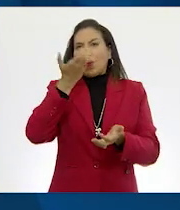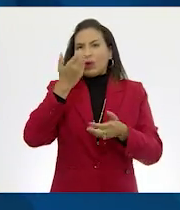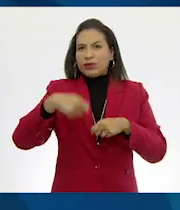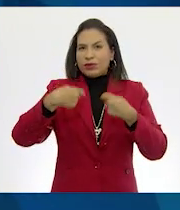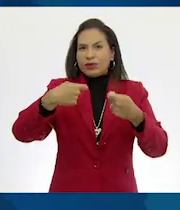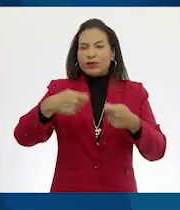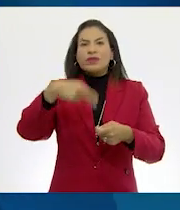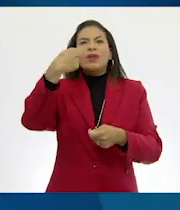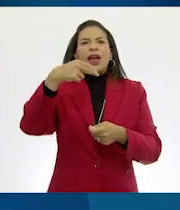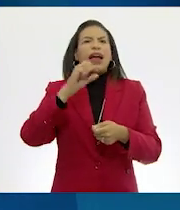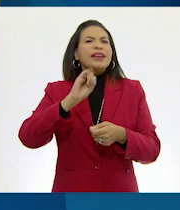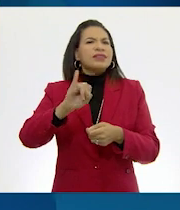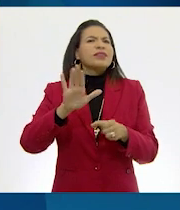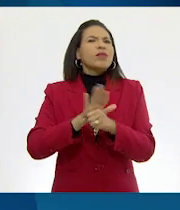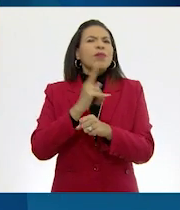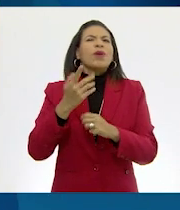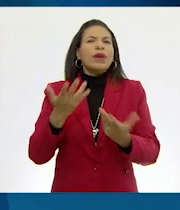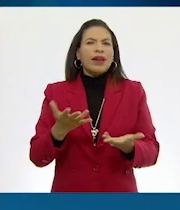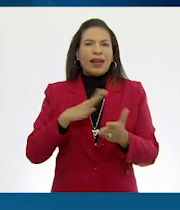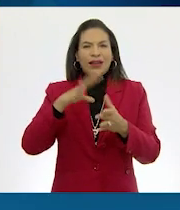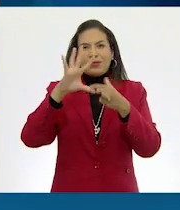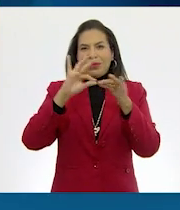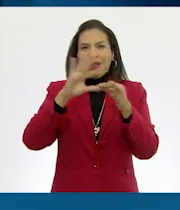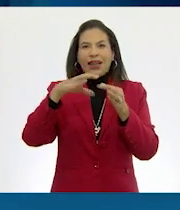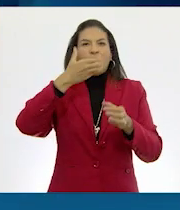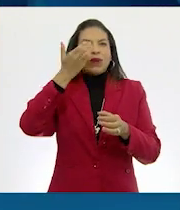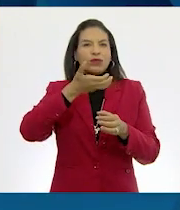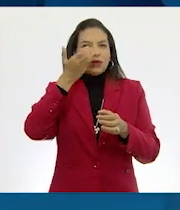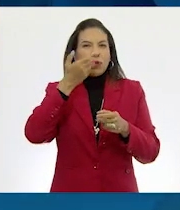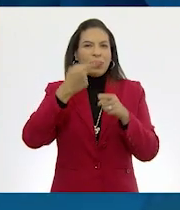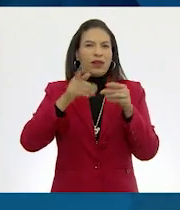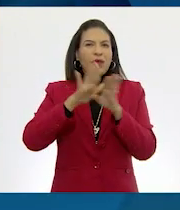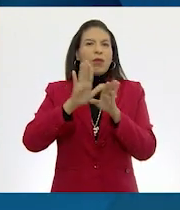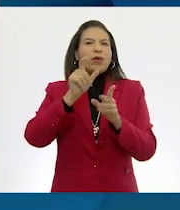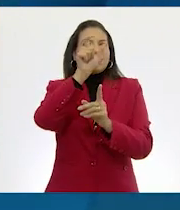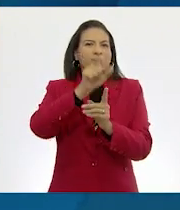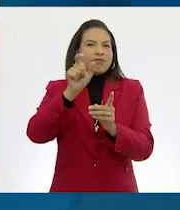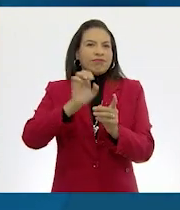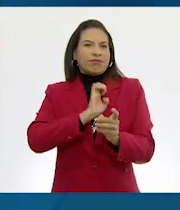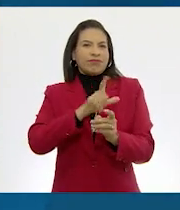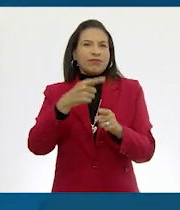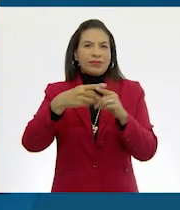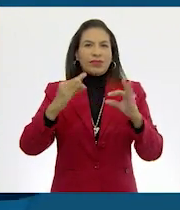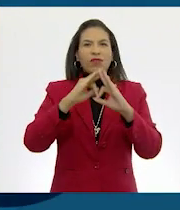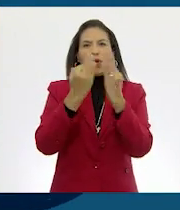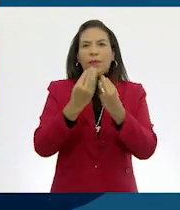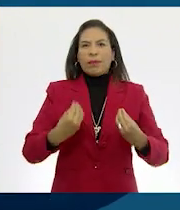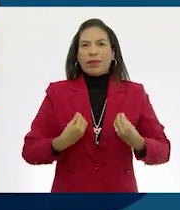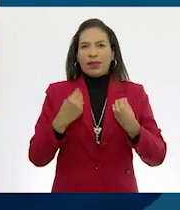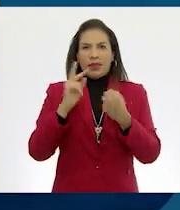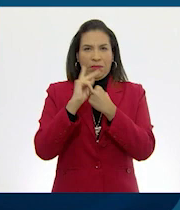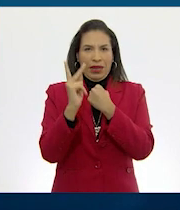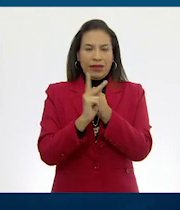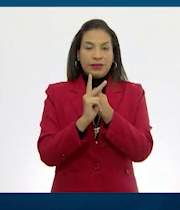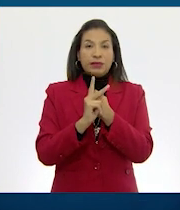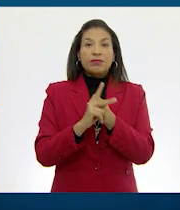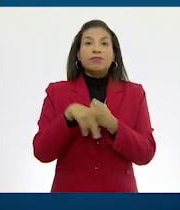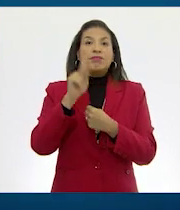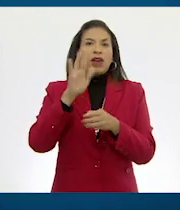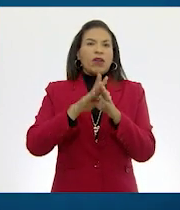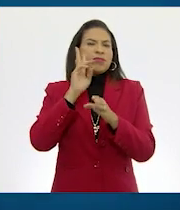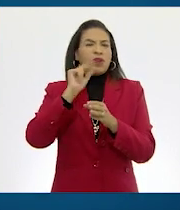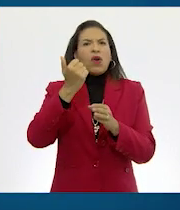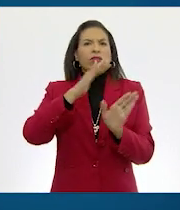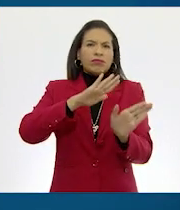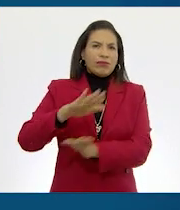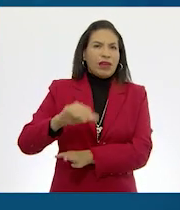costumbristas, llamadas así porque describían las costumbres, particularidades y formas de vida del país. Sin menospreciar